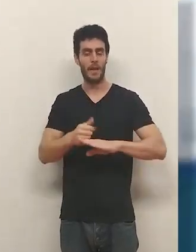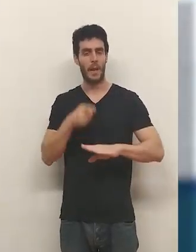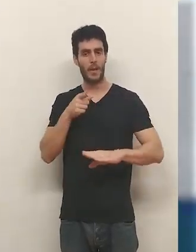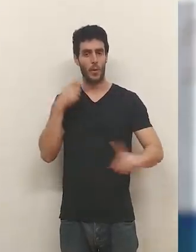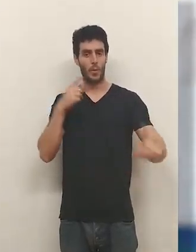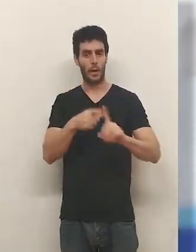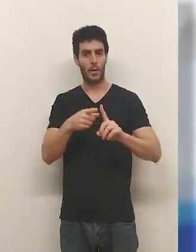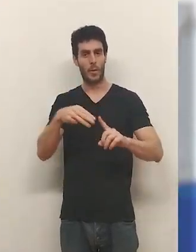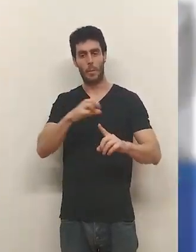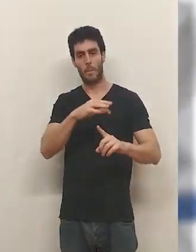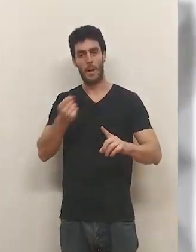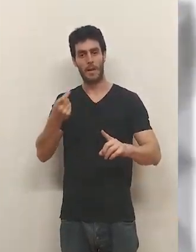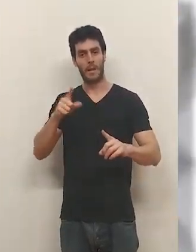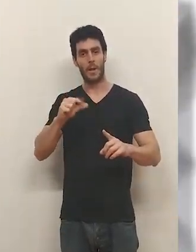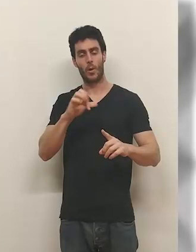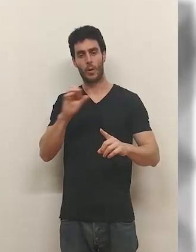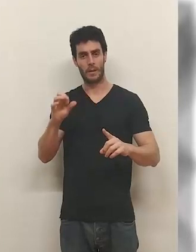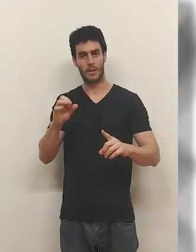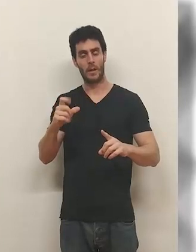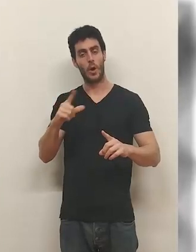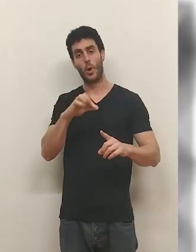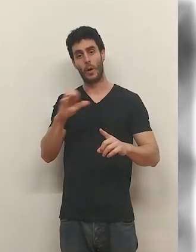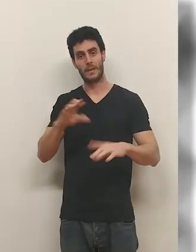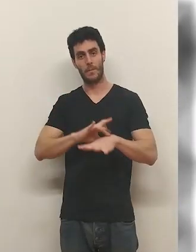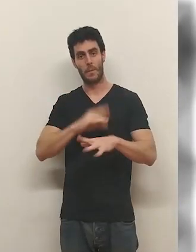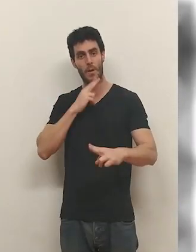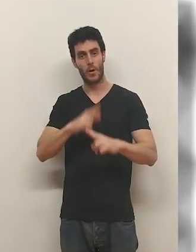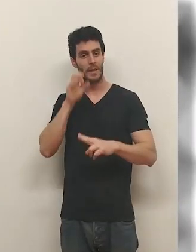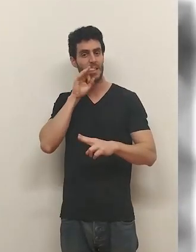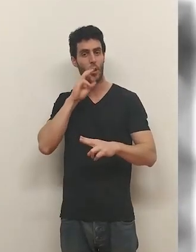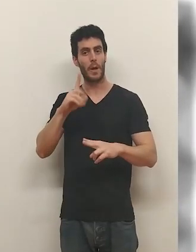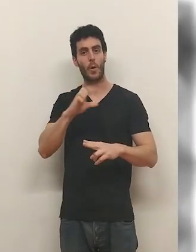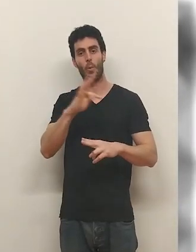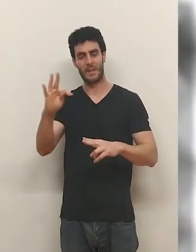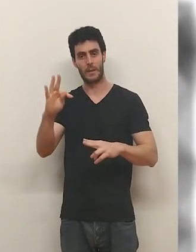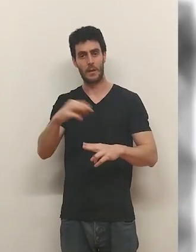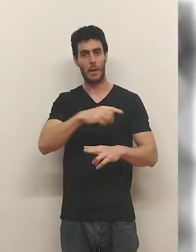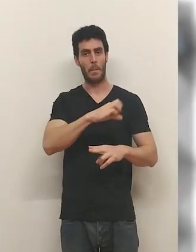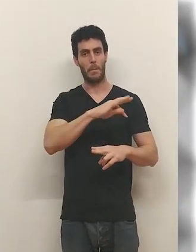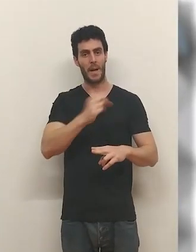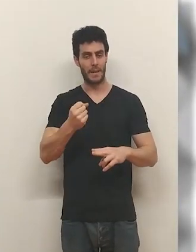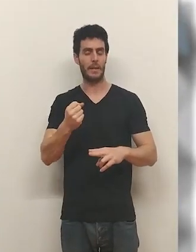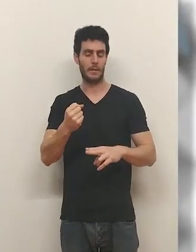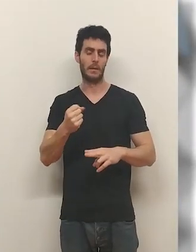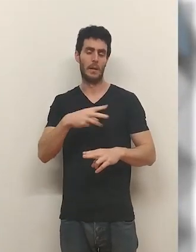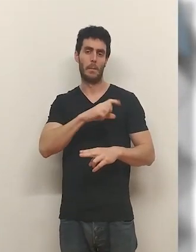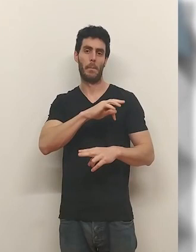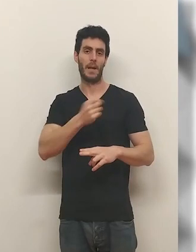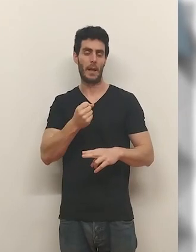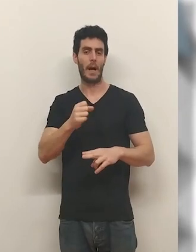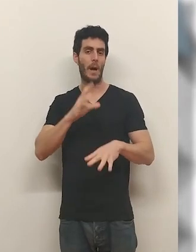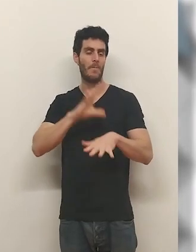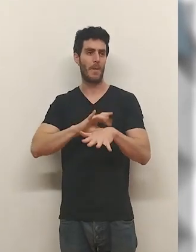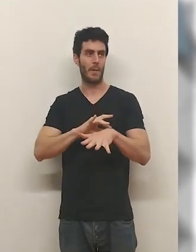un reto por Marta y por Lucas. Lucas tiene una enfermedad que se llama el síndrome de West y Marta tiene una